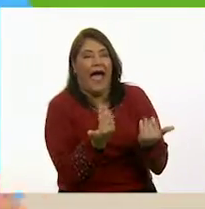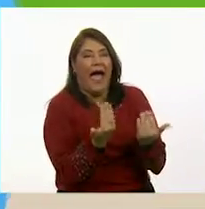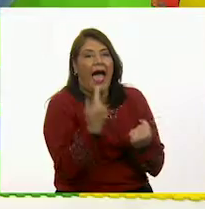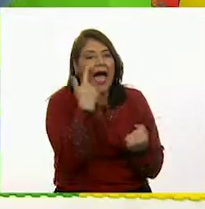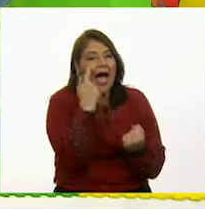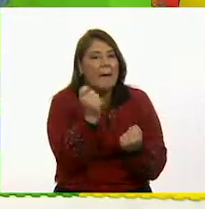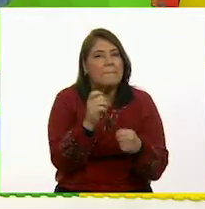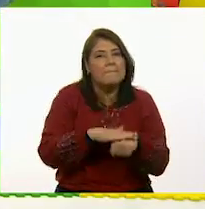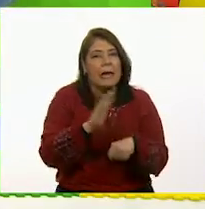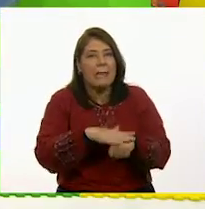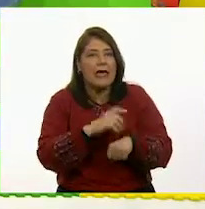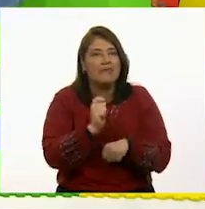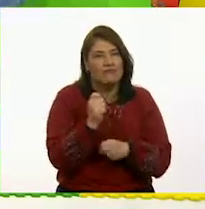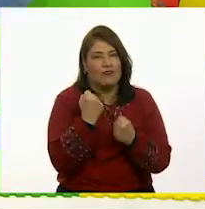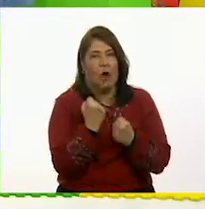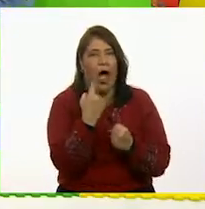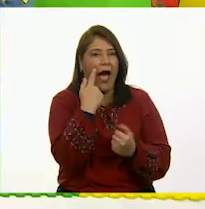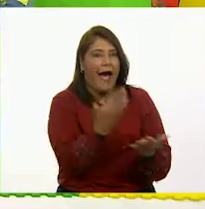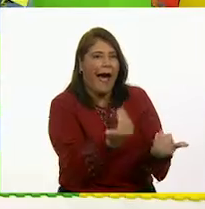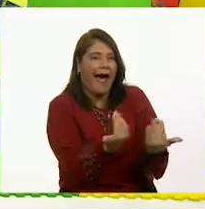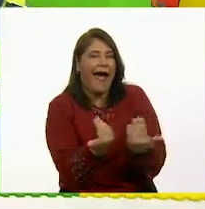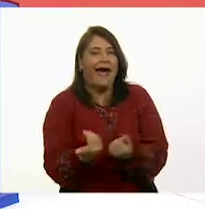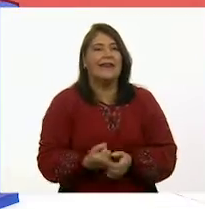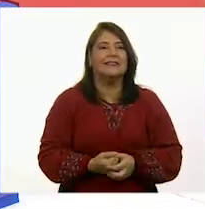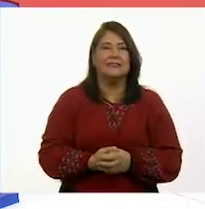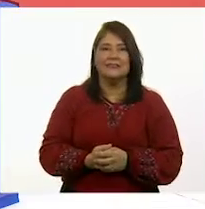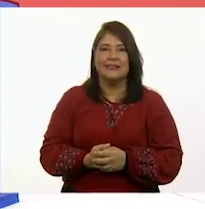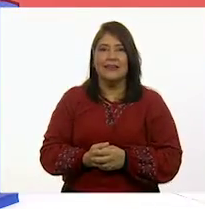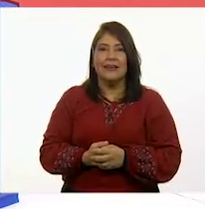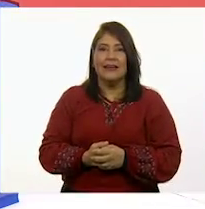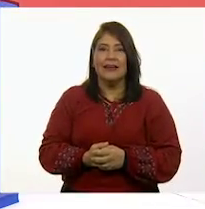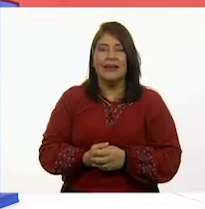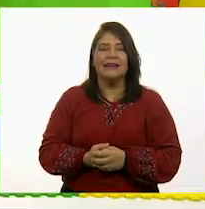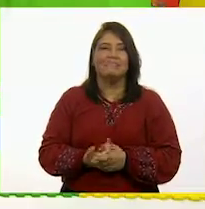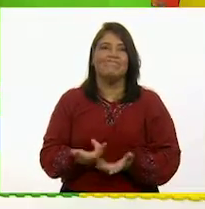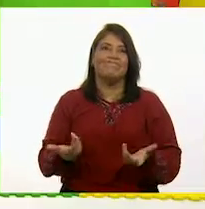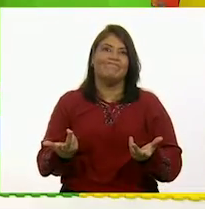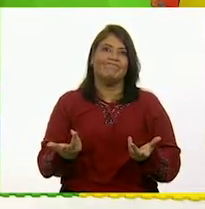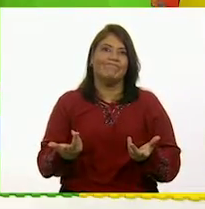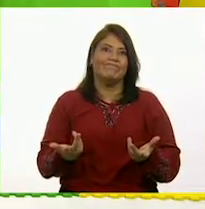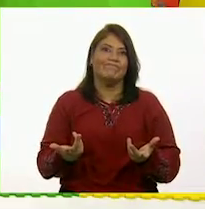Con fuerza. Ánimo. Uno, dos, una. Y... tres. ¡No!